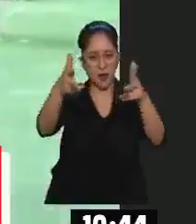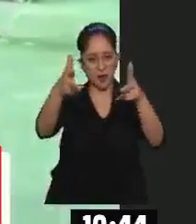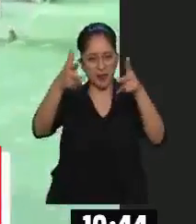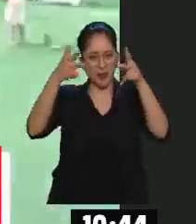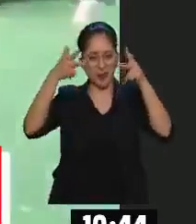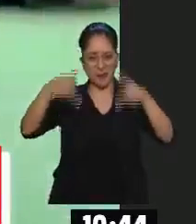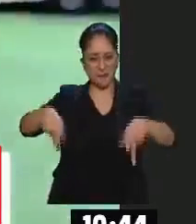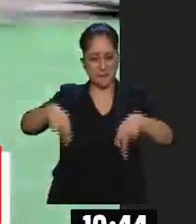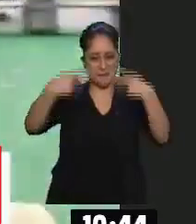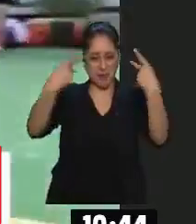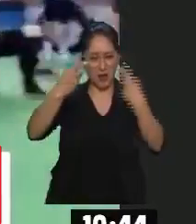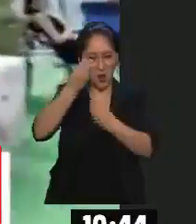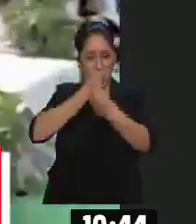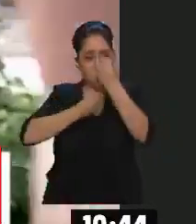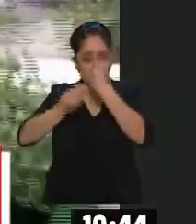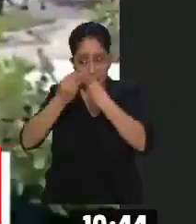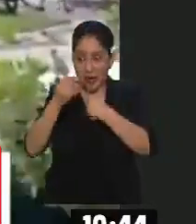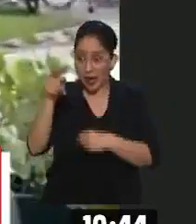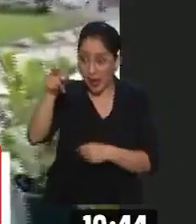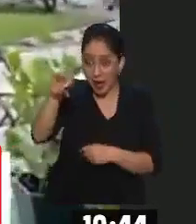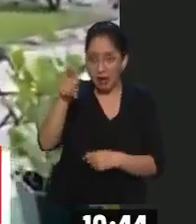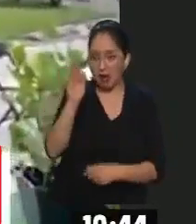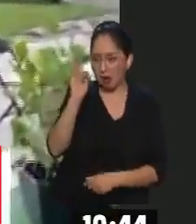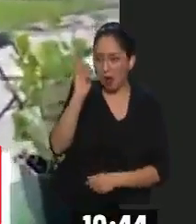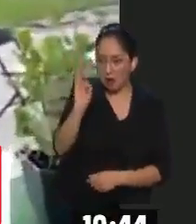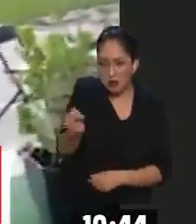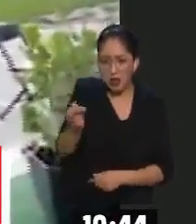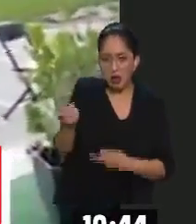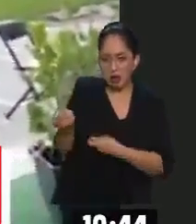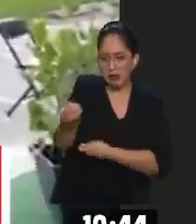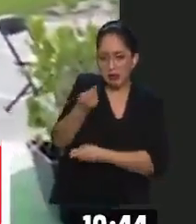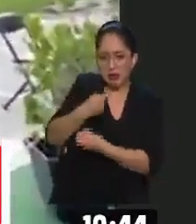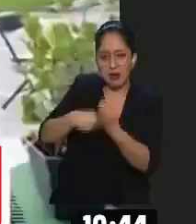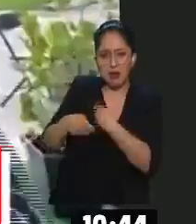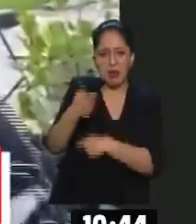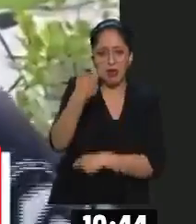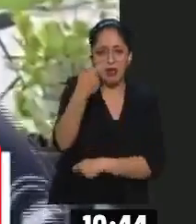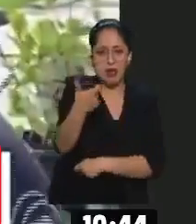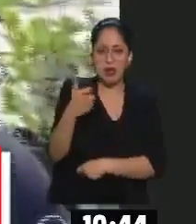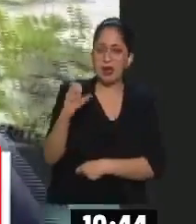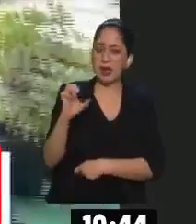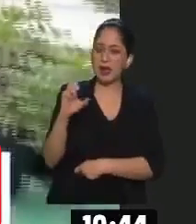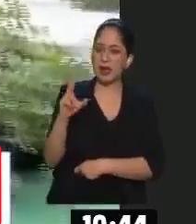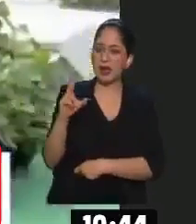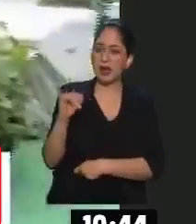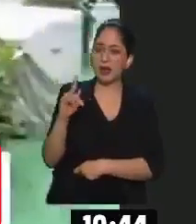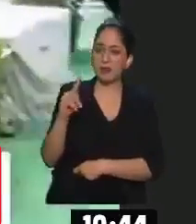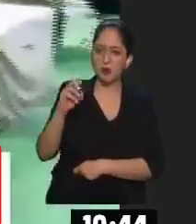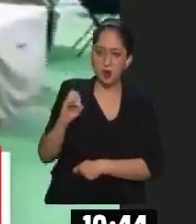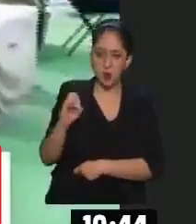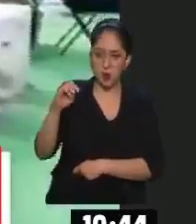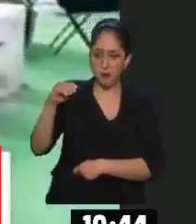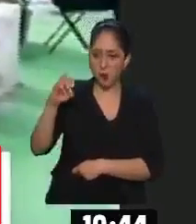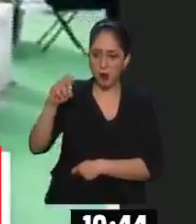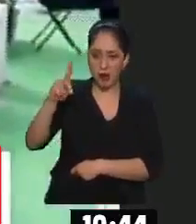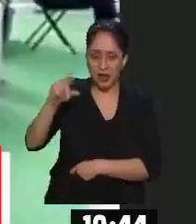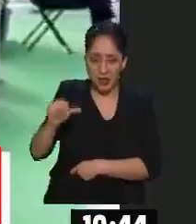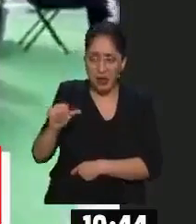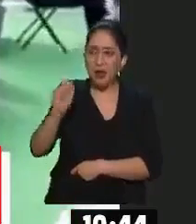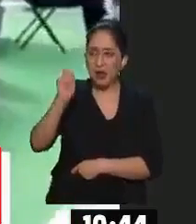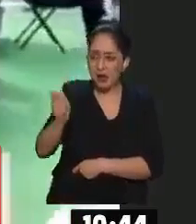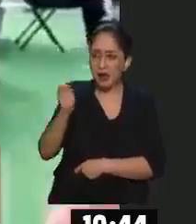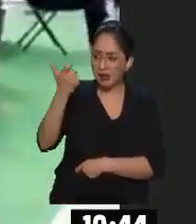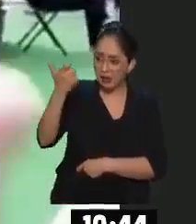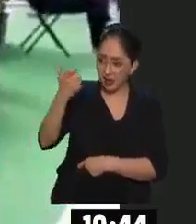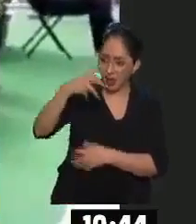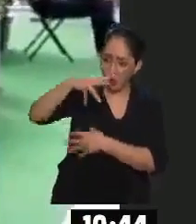de atrás, te aceptan criptomonedas. ¡No! Entonces, estás hablando de que está moviéndose la economía de otra manera muy diferente. Esto